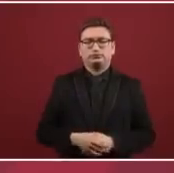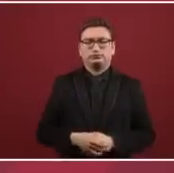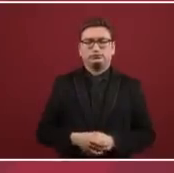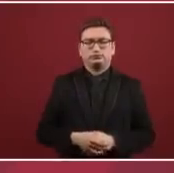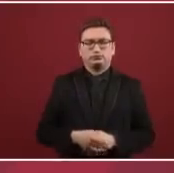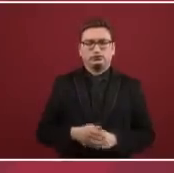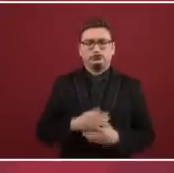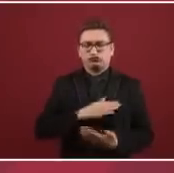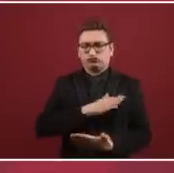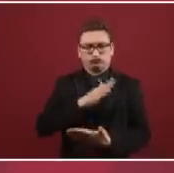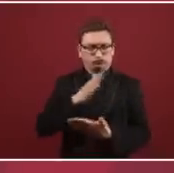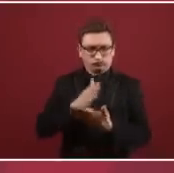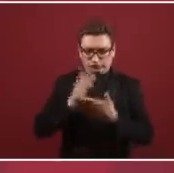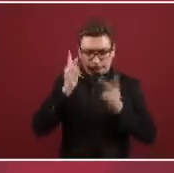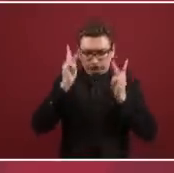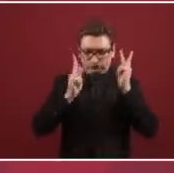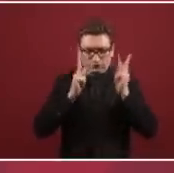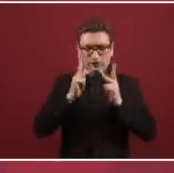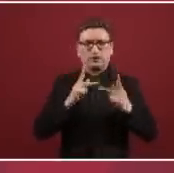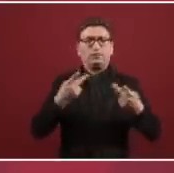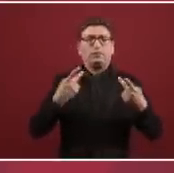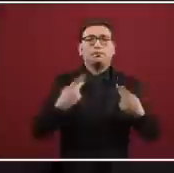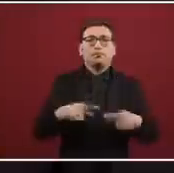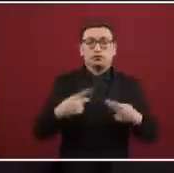todo el personal médico,